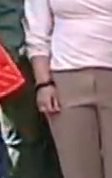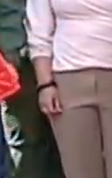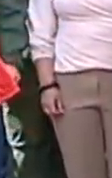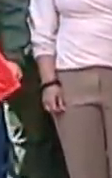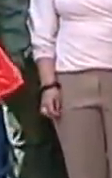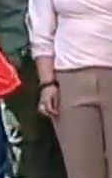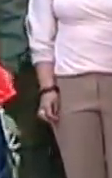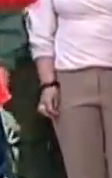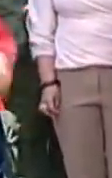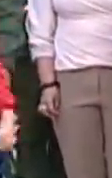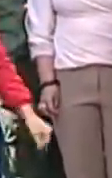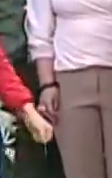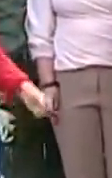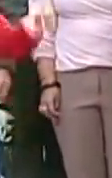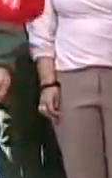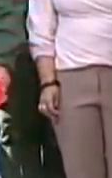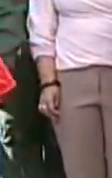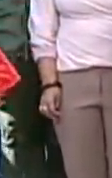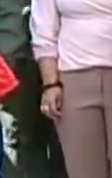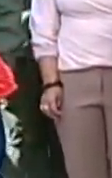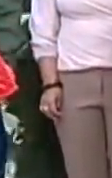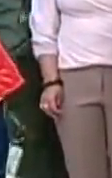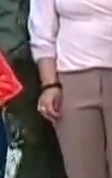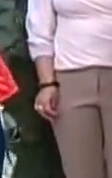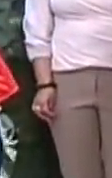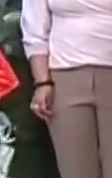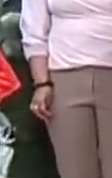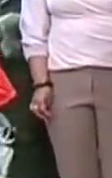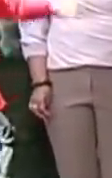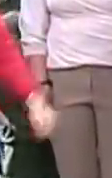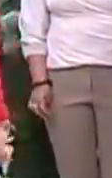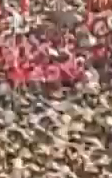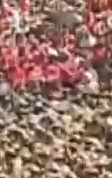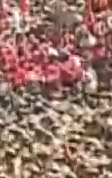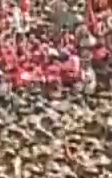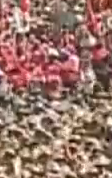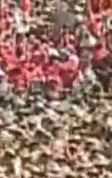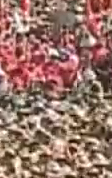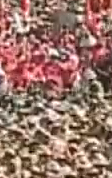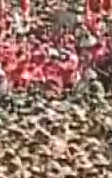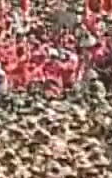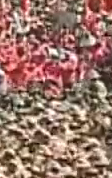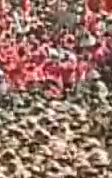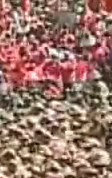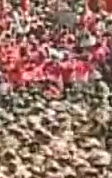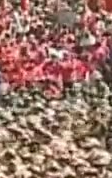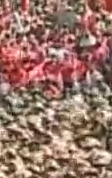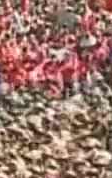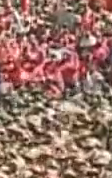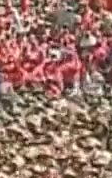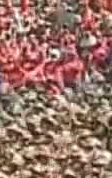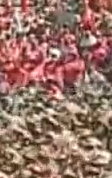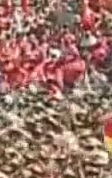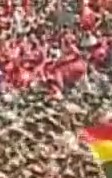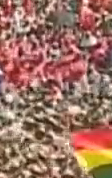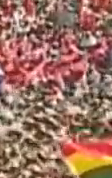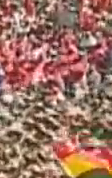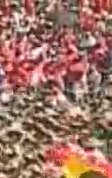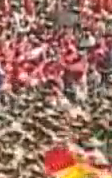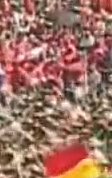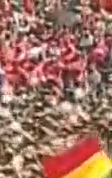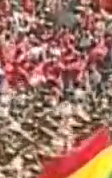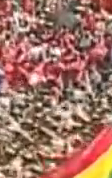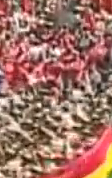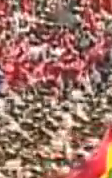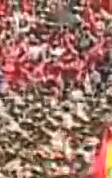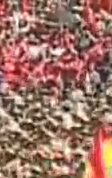cuenta de la entrada de la Semana Santa. Bendiciones para un pueblo que se mantiene en paz, bendiciones desde lo alto para un